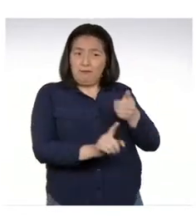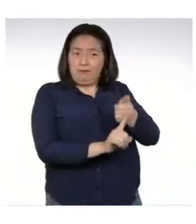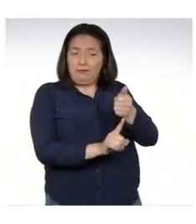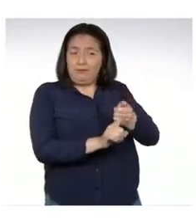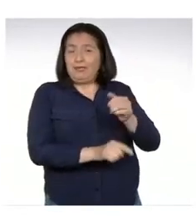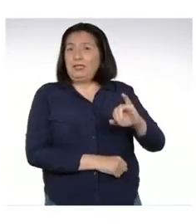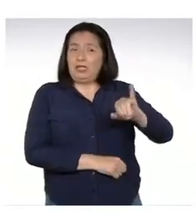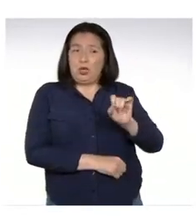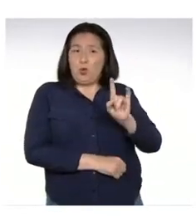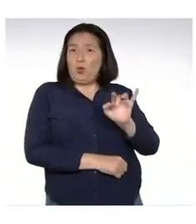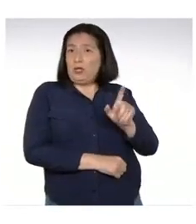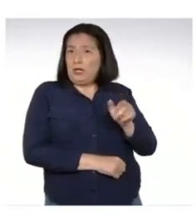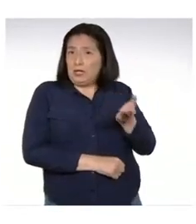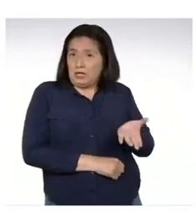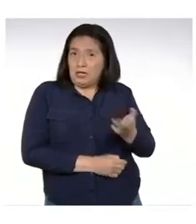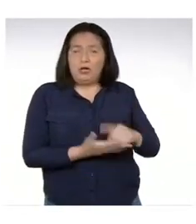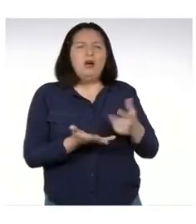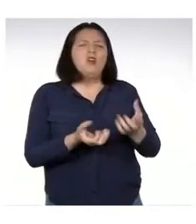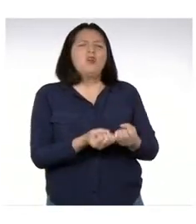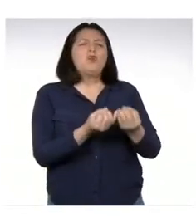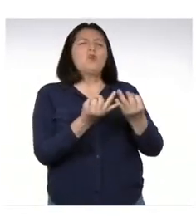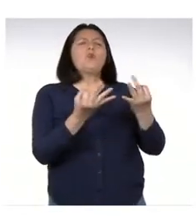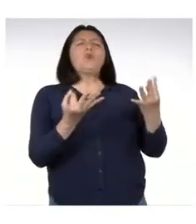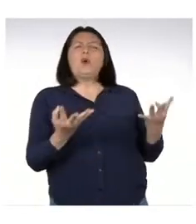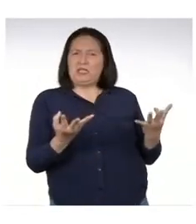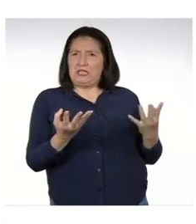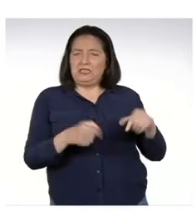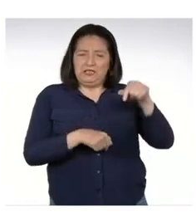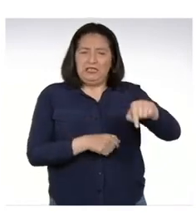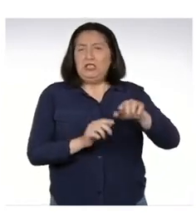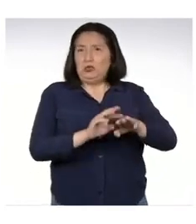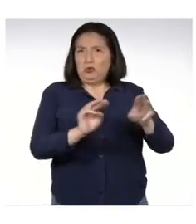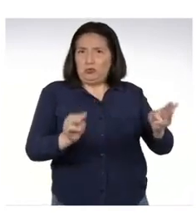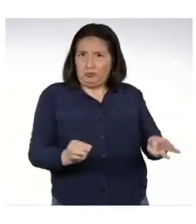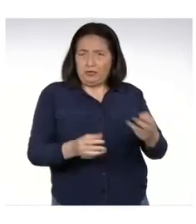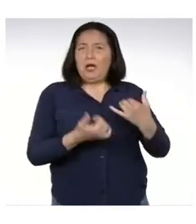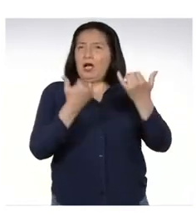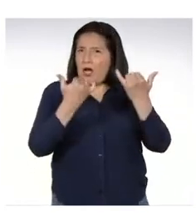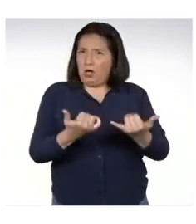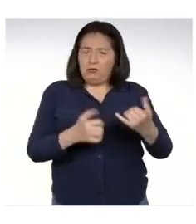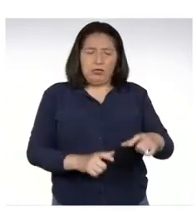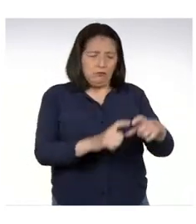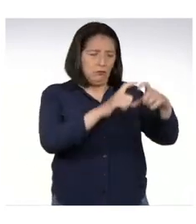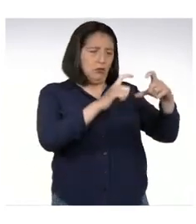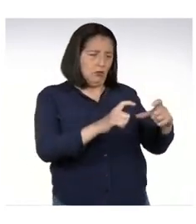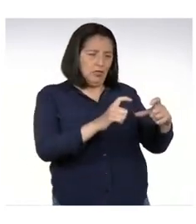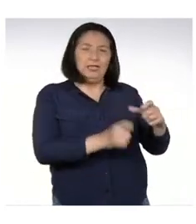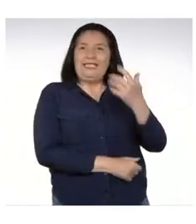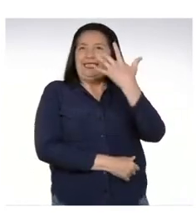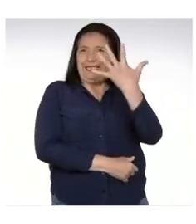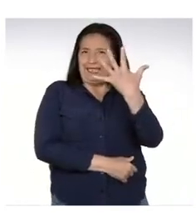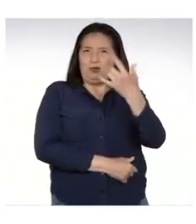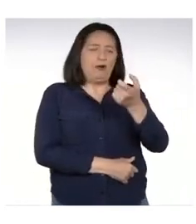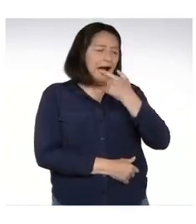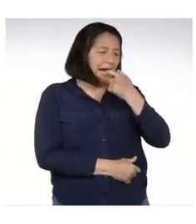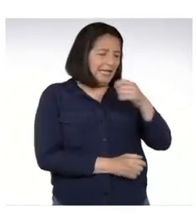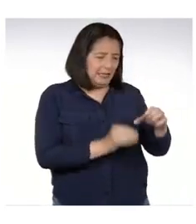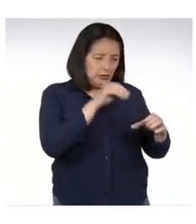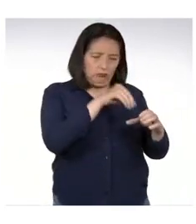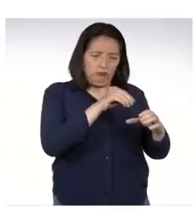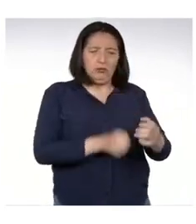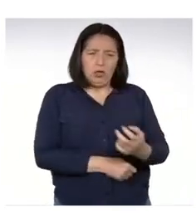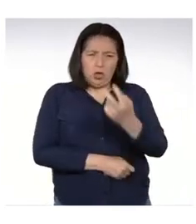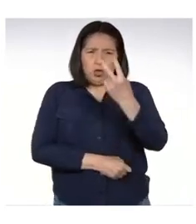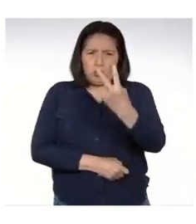Ahora Juliana contará los paquetes de galletas que hay en su mesa. Comienza con un paquete de 5 galletas.